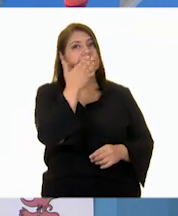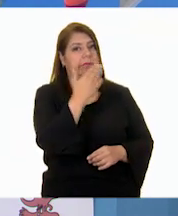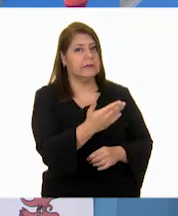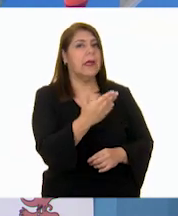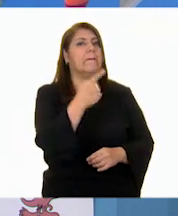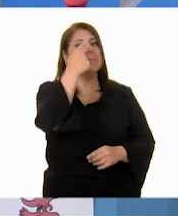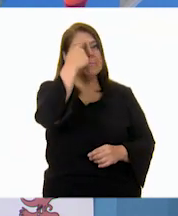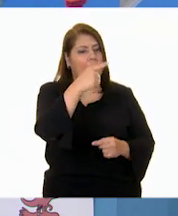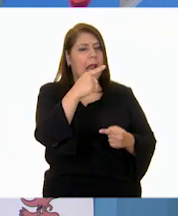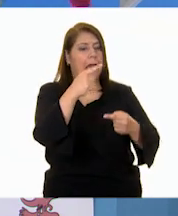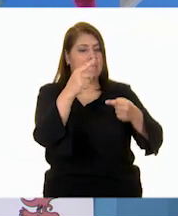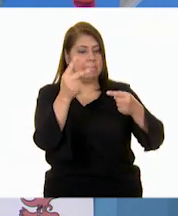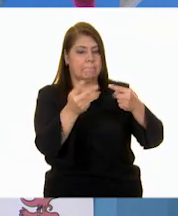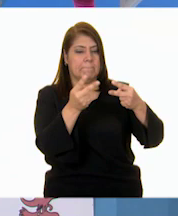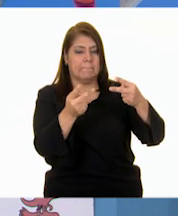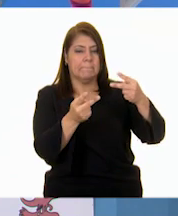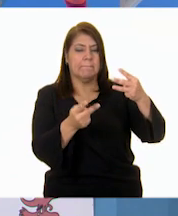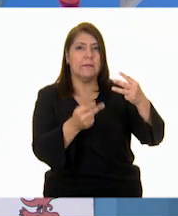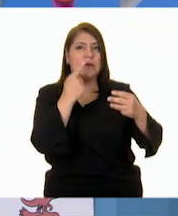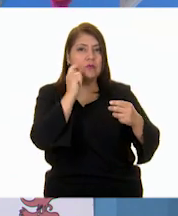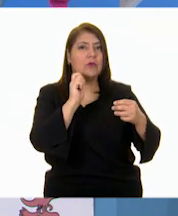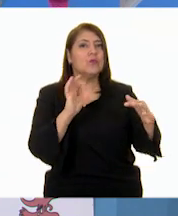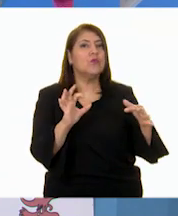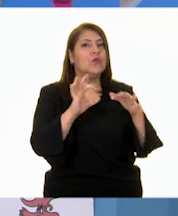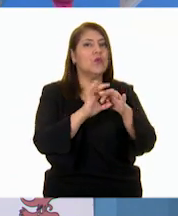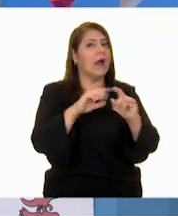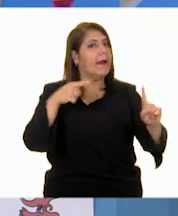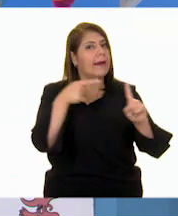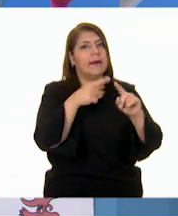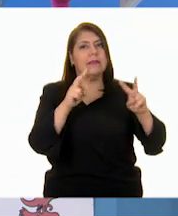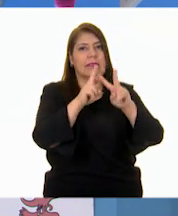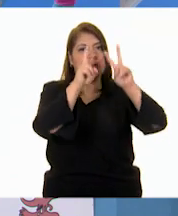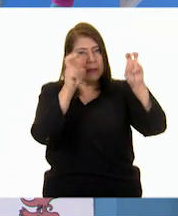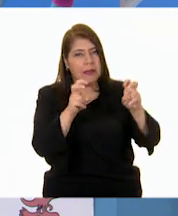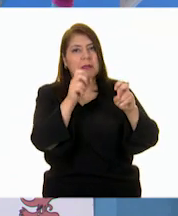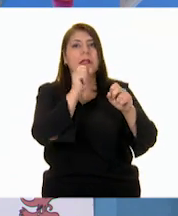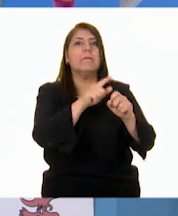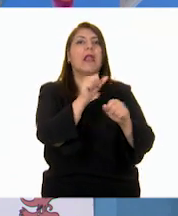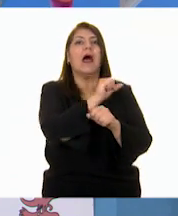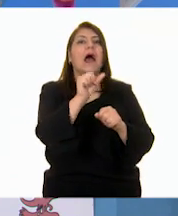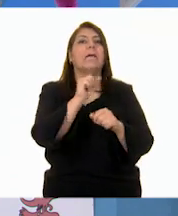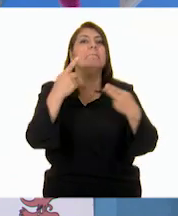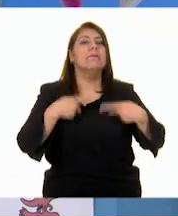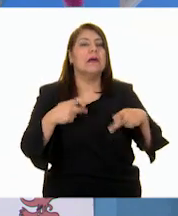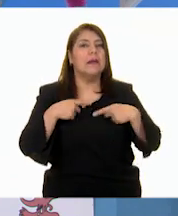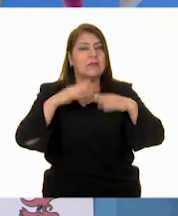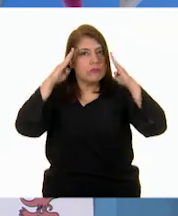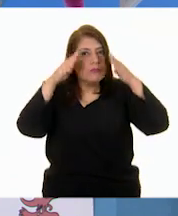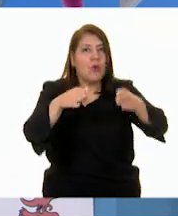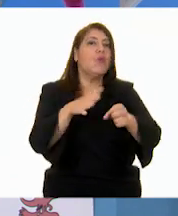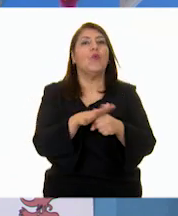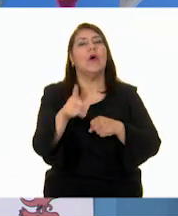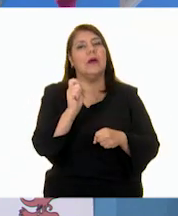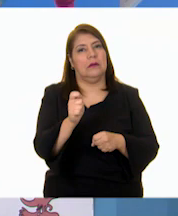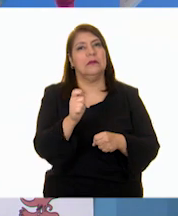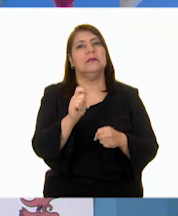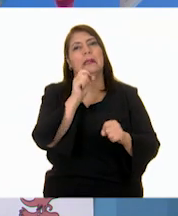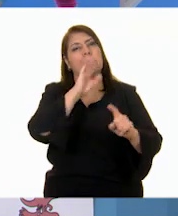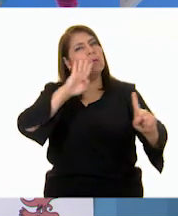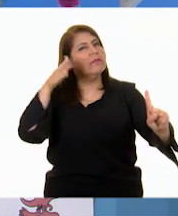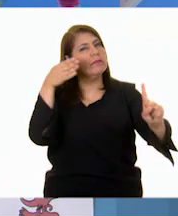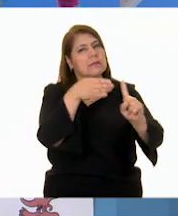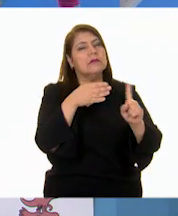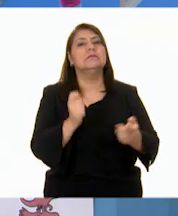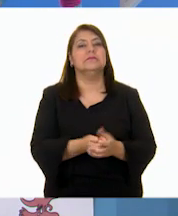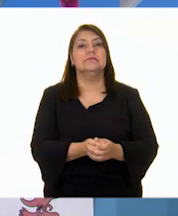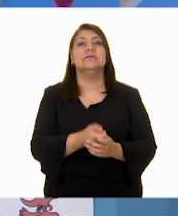las preguntas sean adecuadas tanto al tema como a los destinatarios y el propósito. Me gusta cómo lo incluyeron. Por otra parte, veo